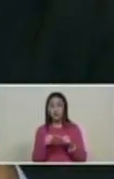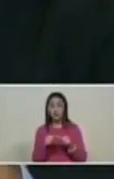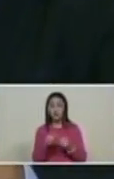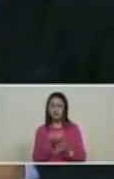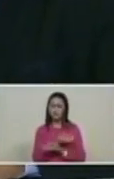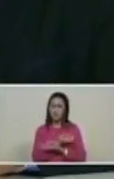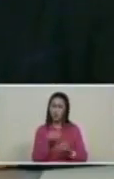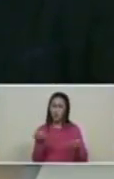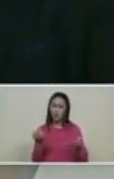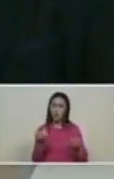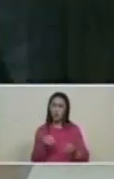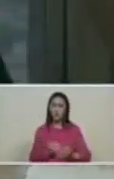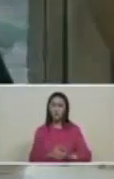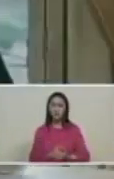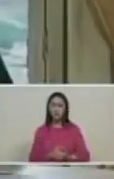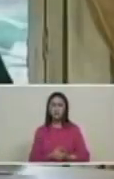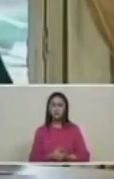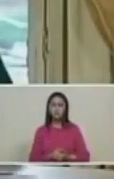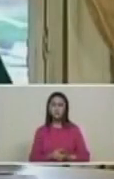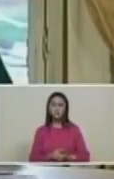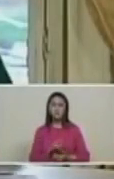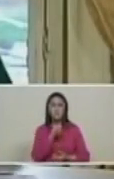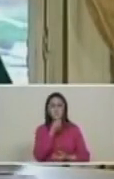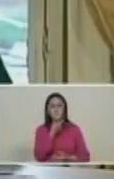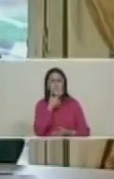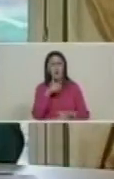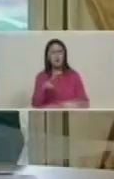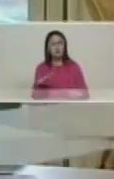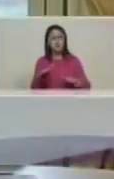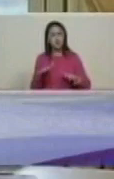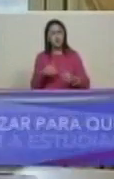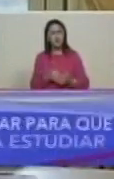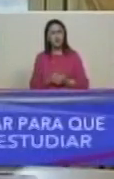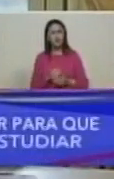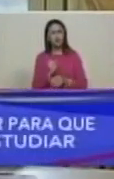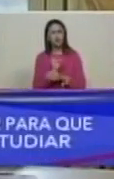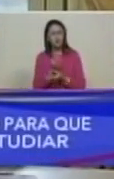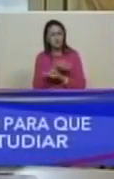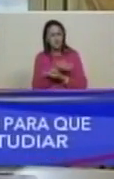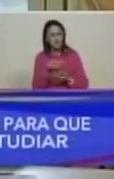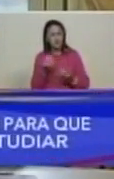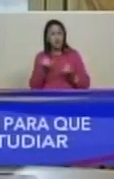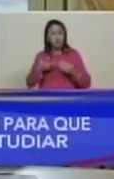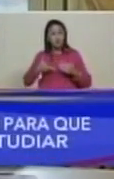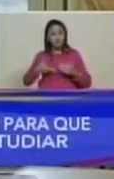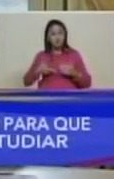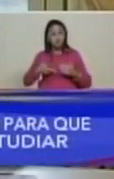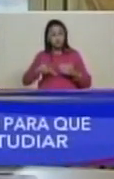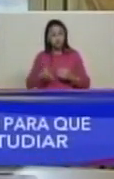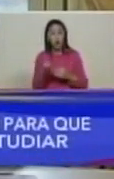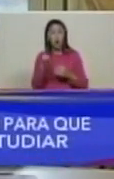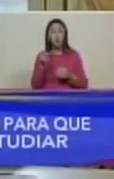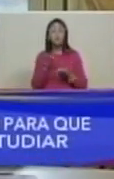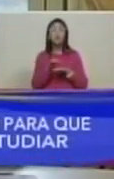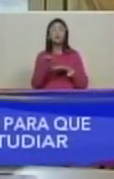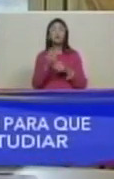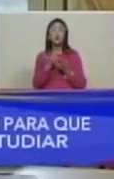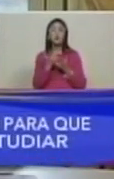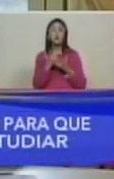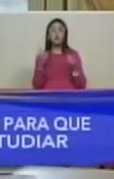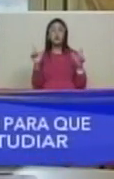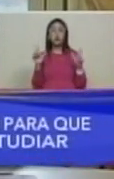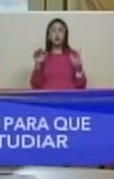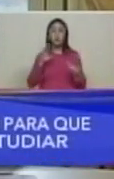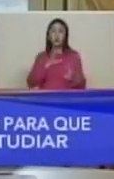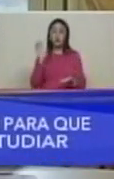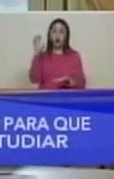Magnífico, extraordinario, hermoso, funcional, que estamos inaugurando en el municipio Libertador del